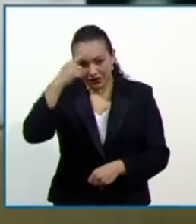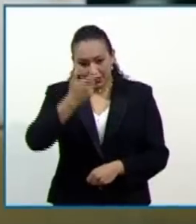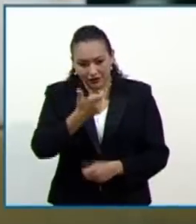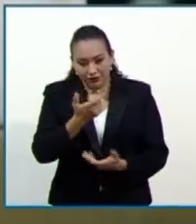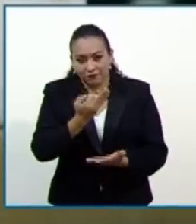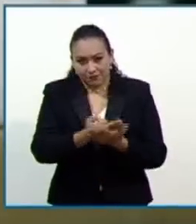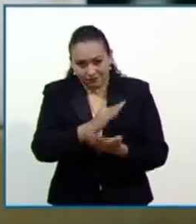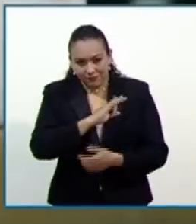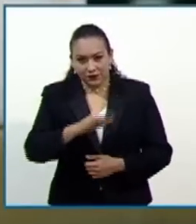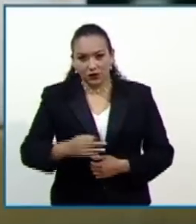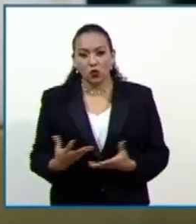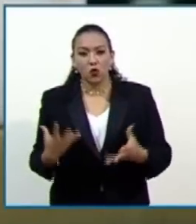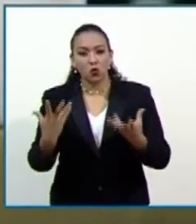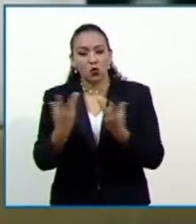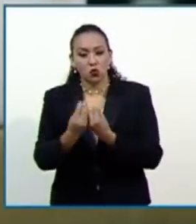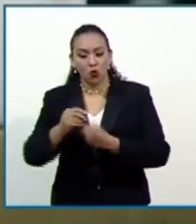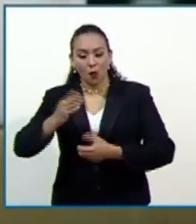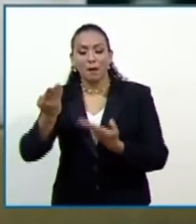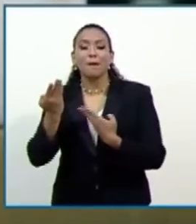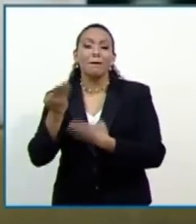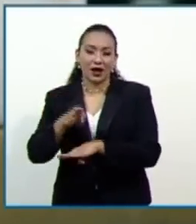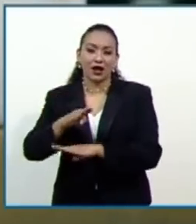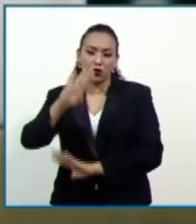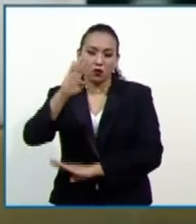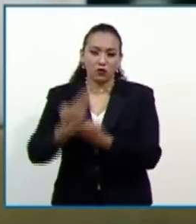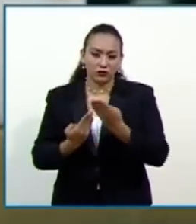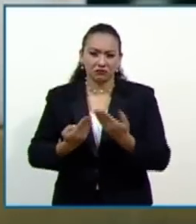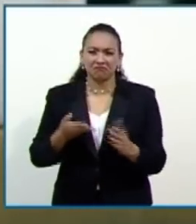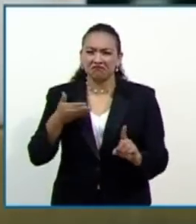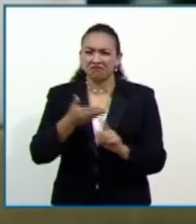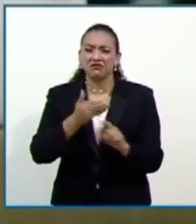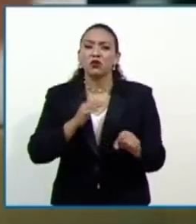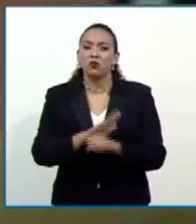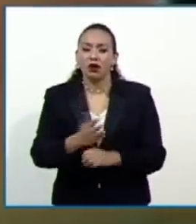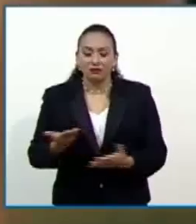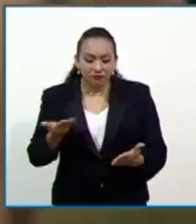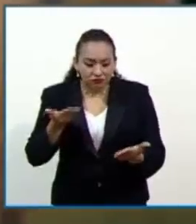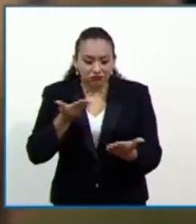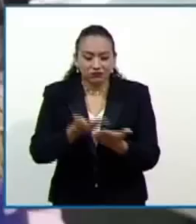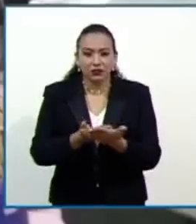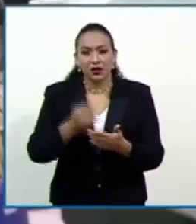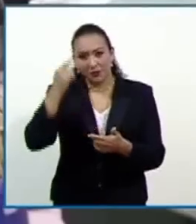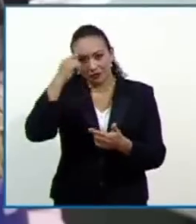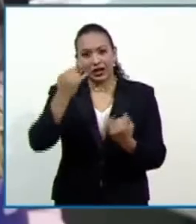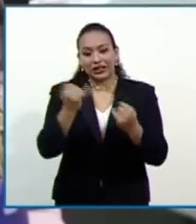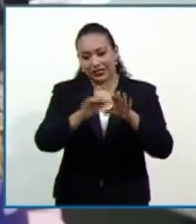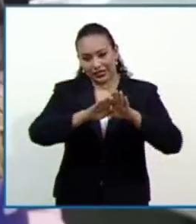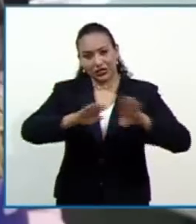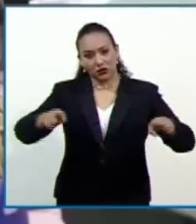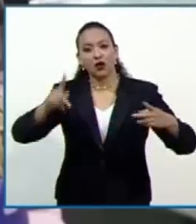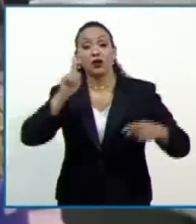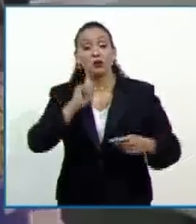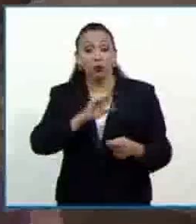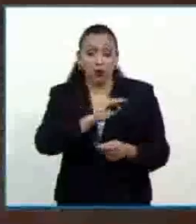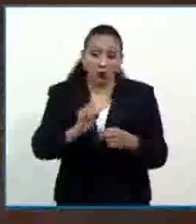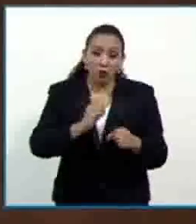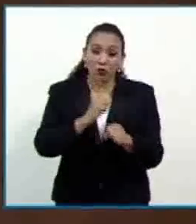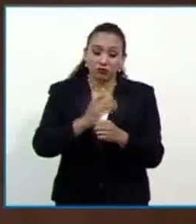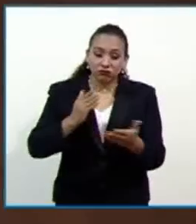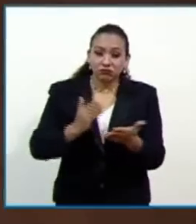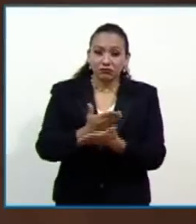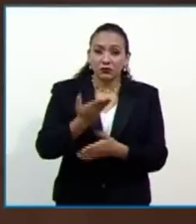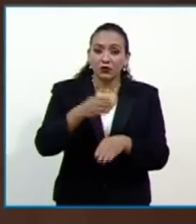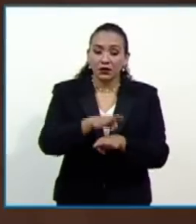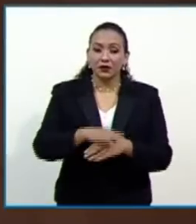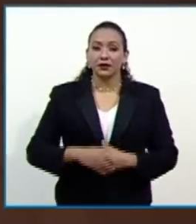desarrollada en conjunto con el Banco Mundial, cuyo propósito es la construcción de un sector financiero más equitativo y accesible. No